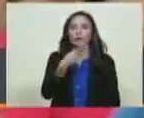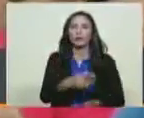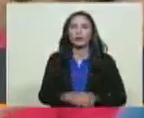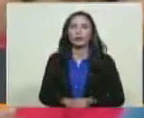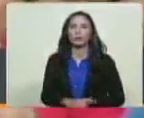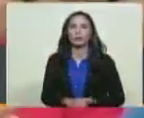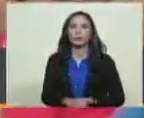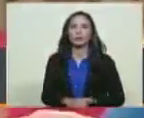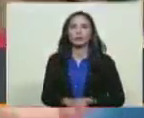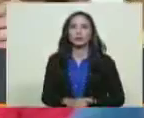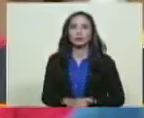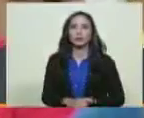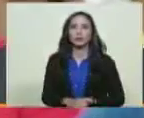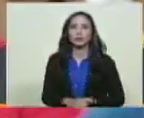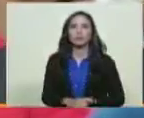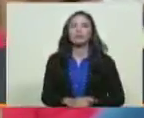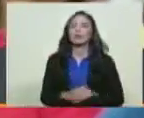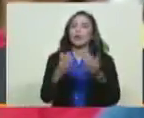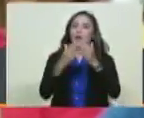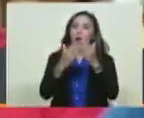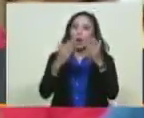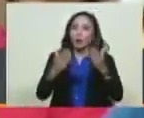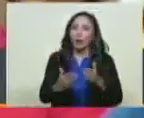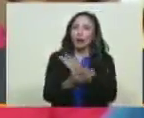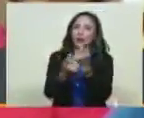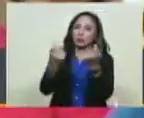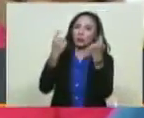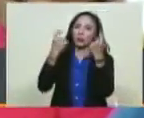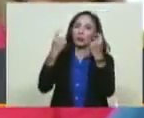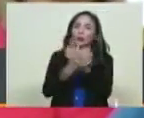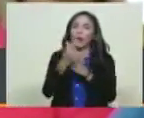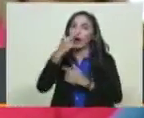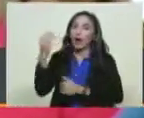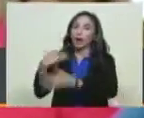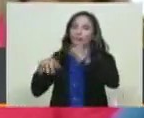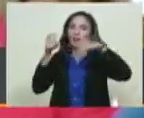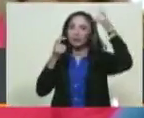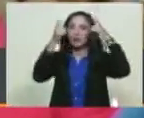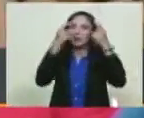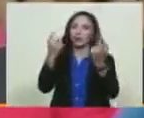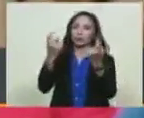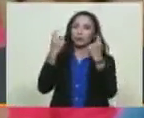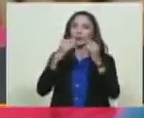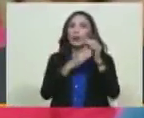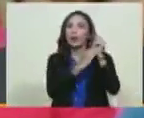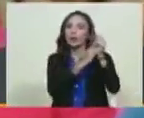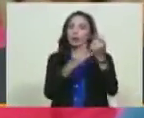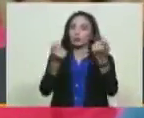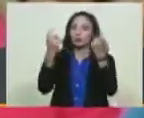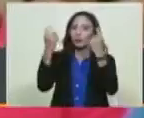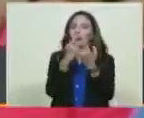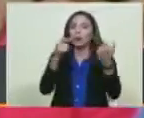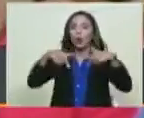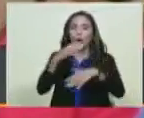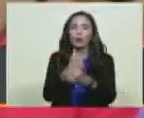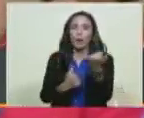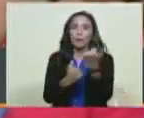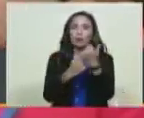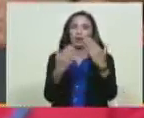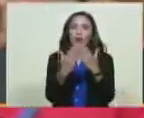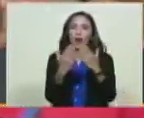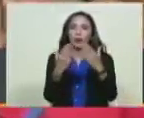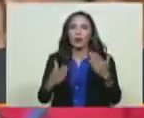tengo creciente después de que formó nuestro presidente chávez y que hoy a ustedes y apoyando